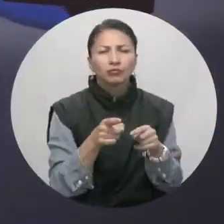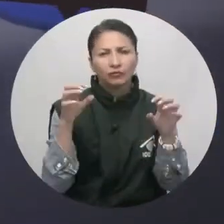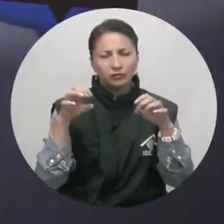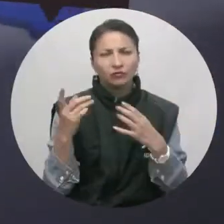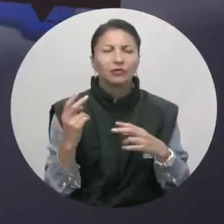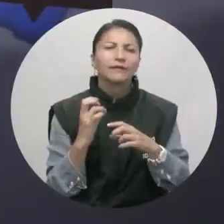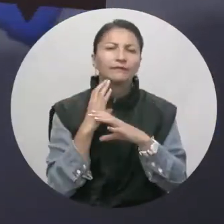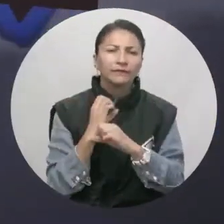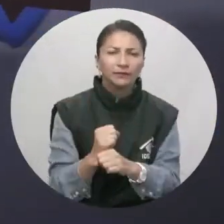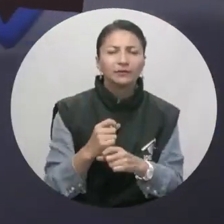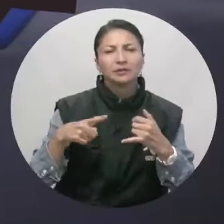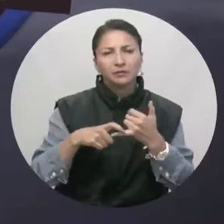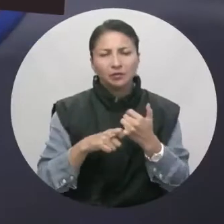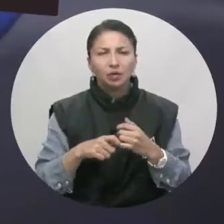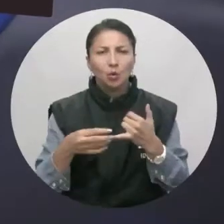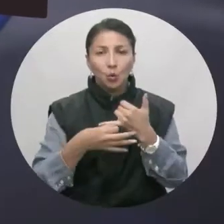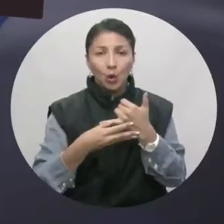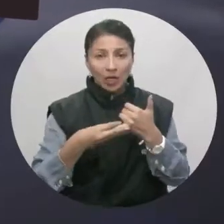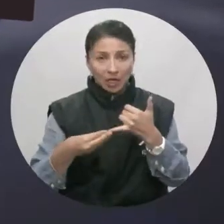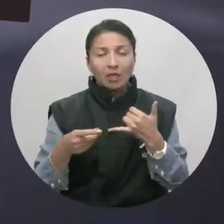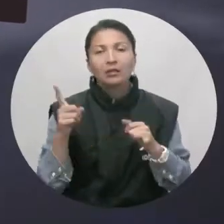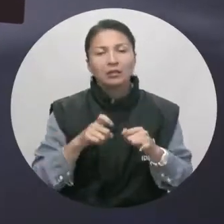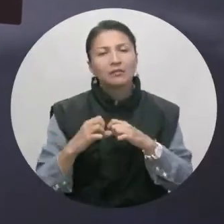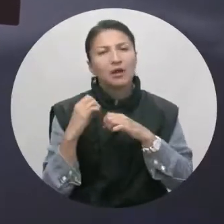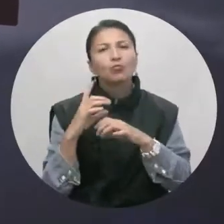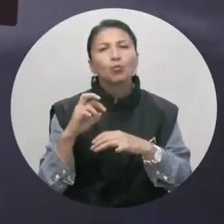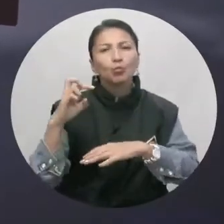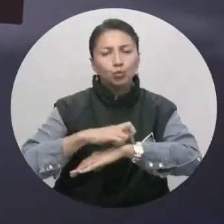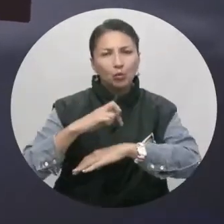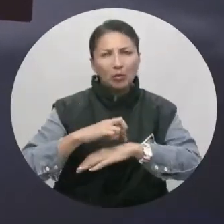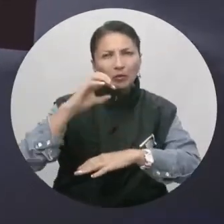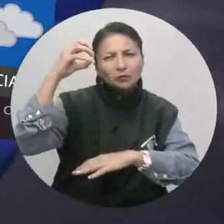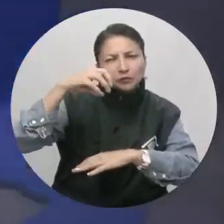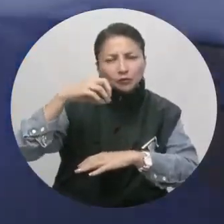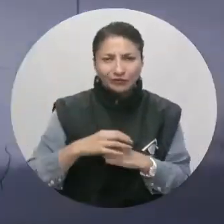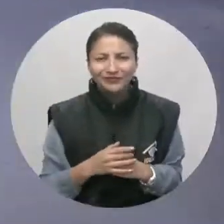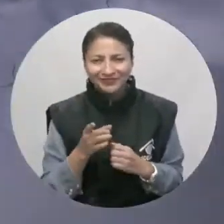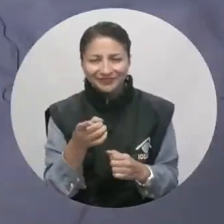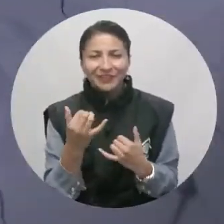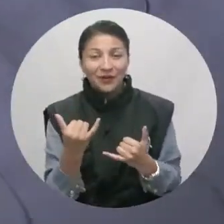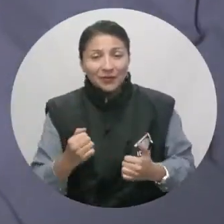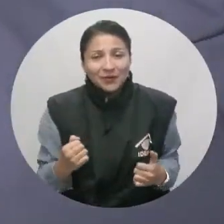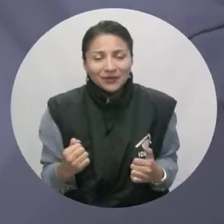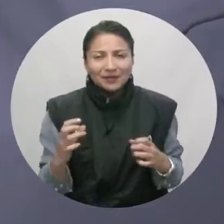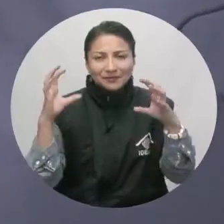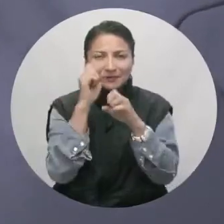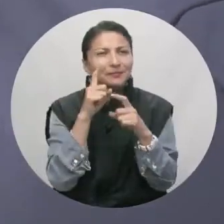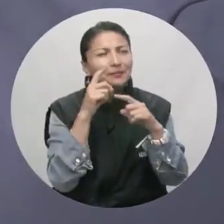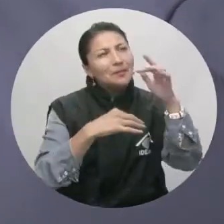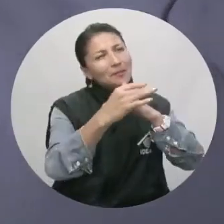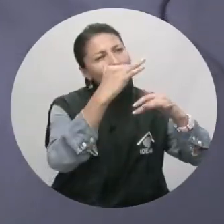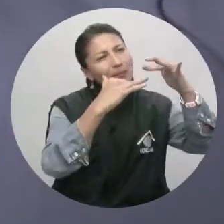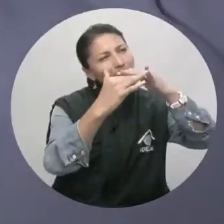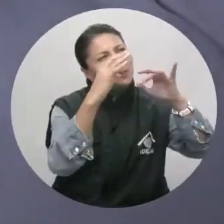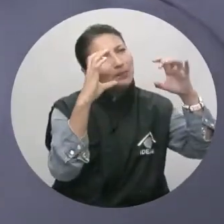en sectores de Vaupés, Amazonas y Guainía, y lloviznas en Putumayo, Caquetá y Guaviare. Desde la capital podemos ver que el tiempo